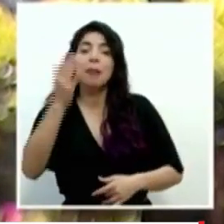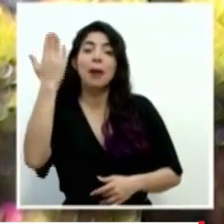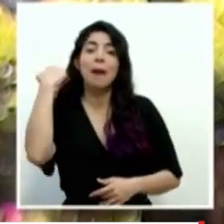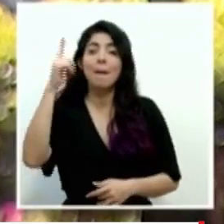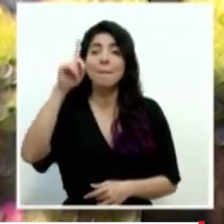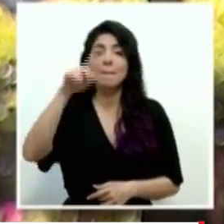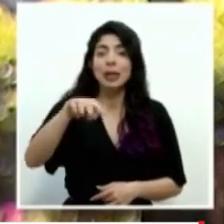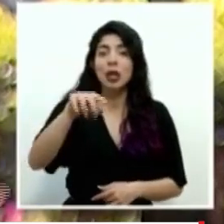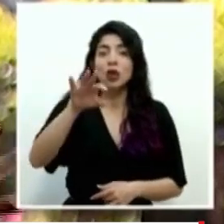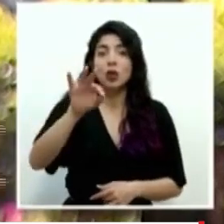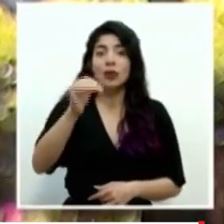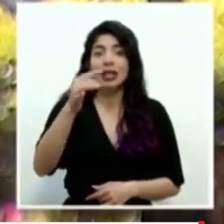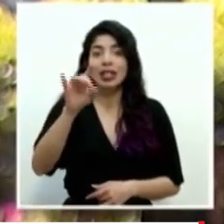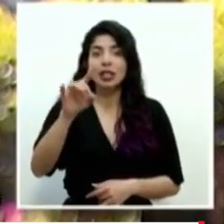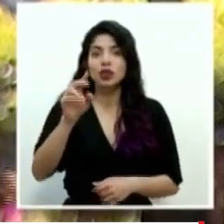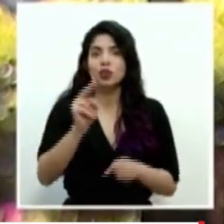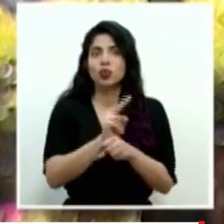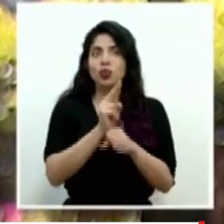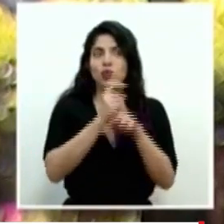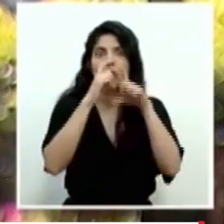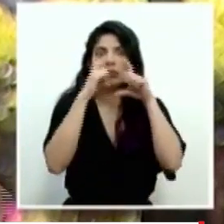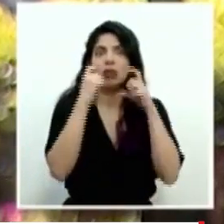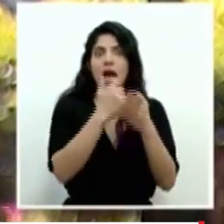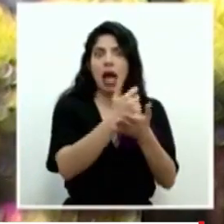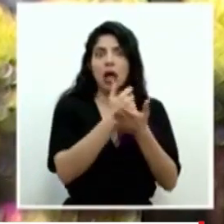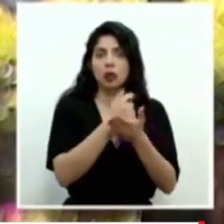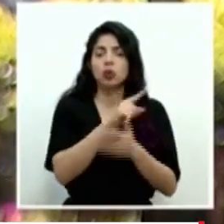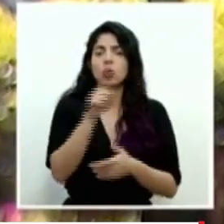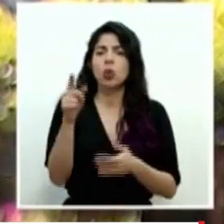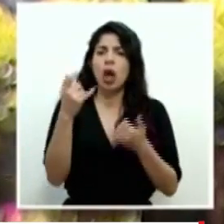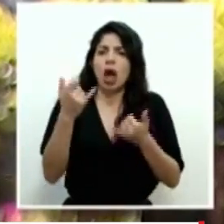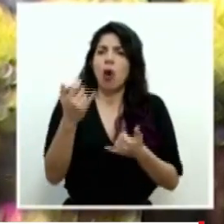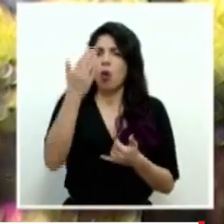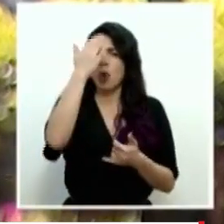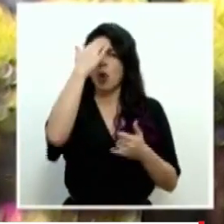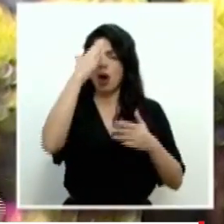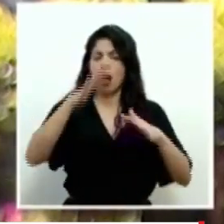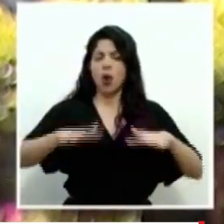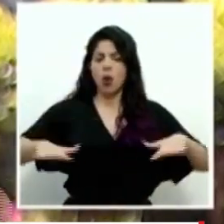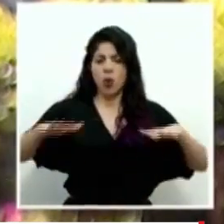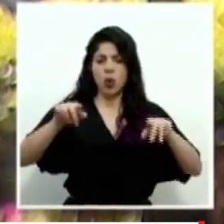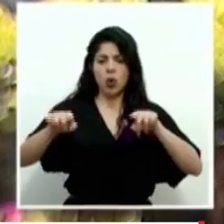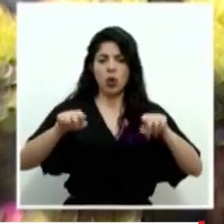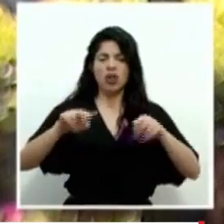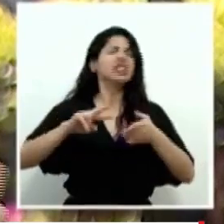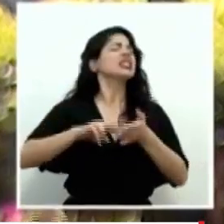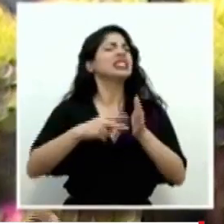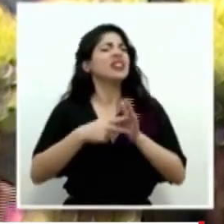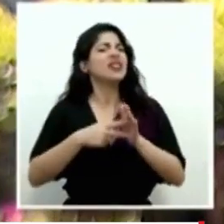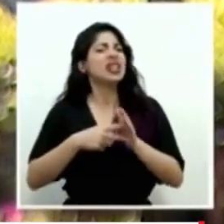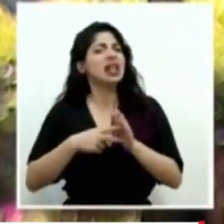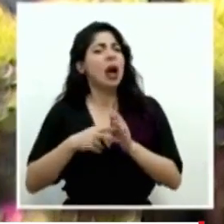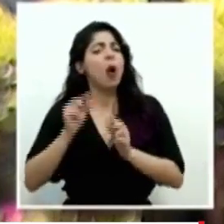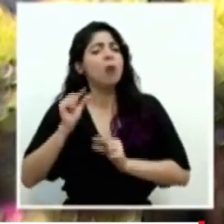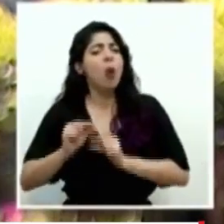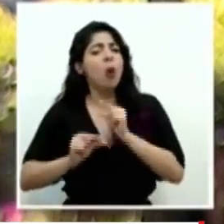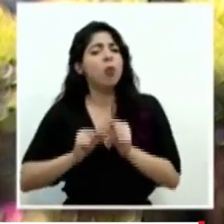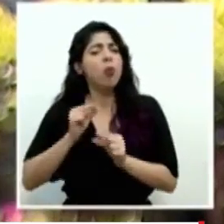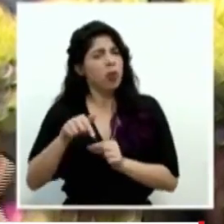de 1918. Entonces, considerando ese contexto, ¿es suficiente esa